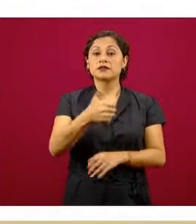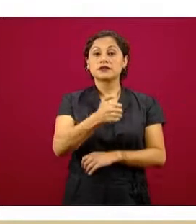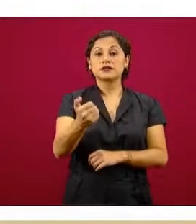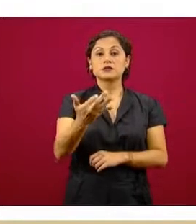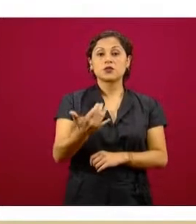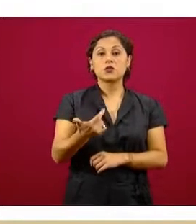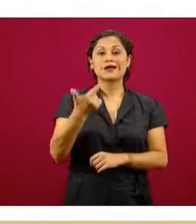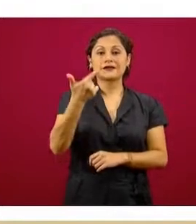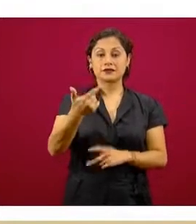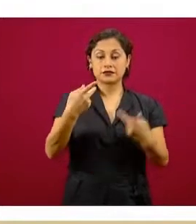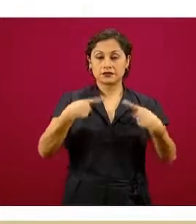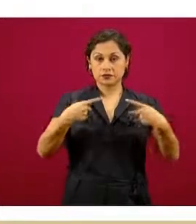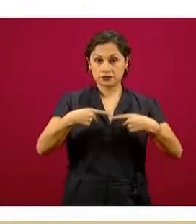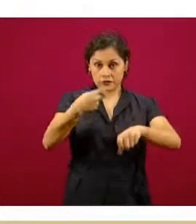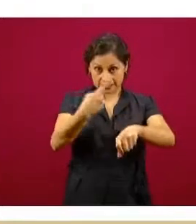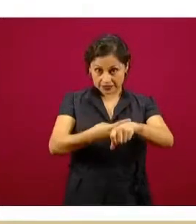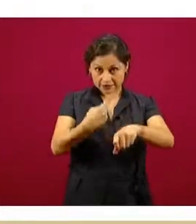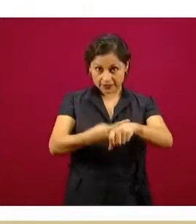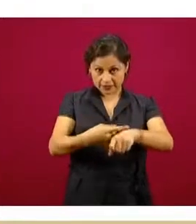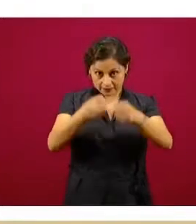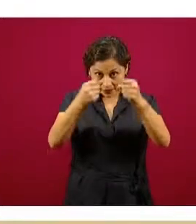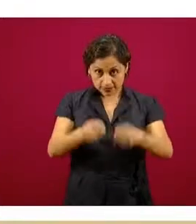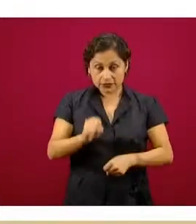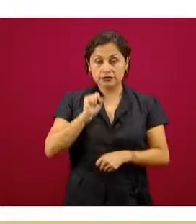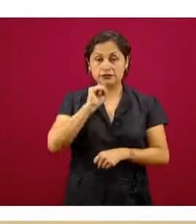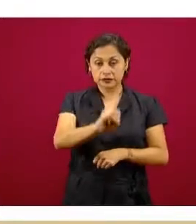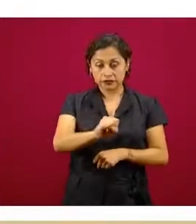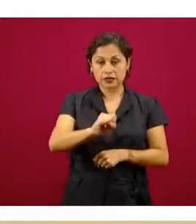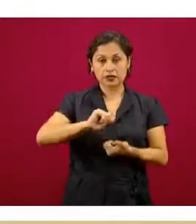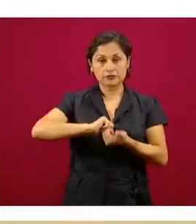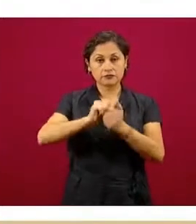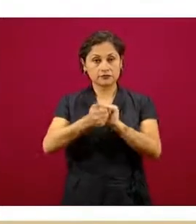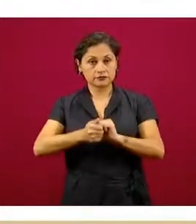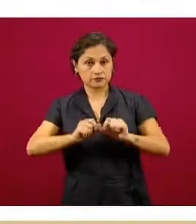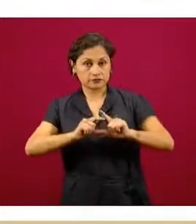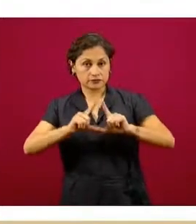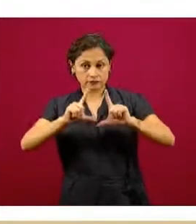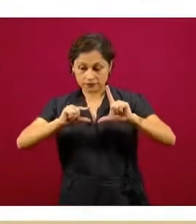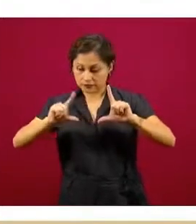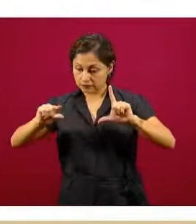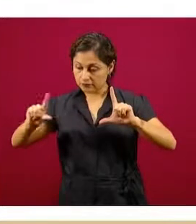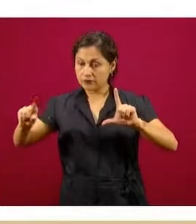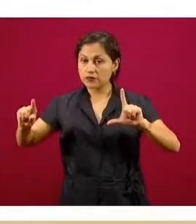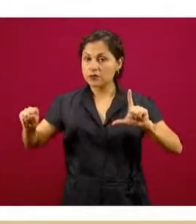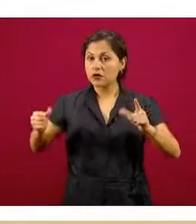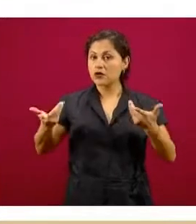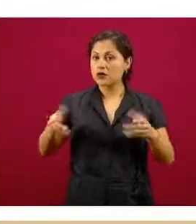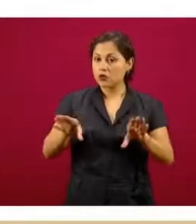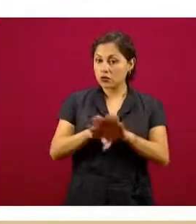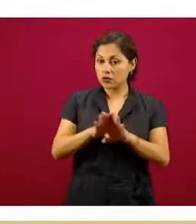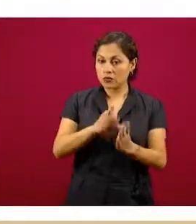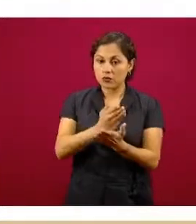220.657 casos confirmados, que a su vez dan una tasa de incidencia para México de